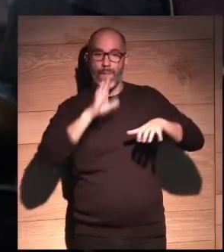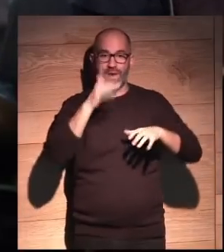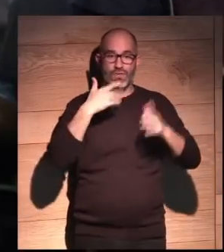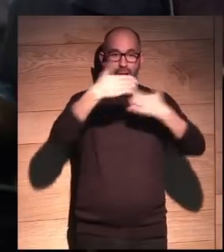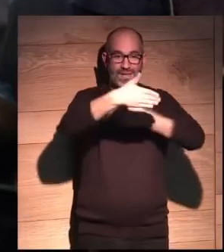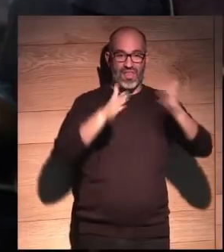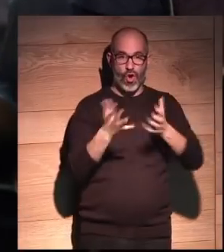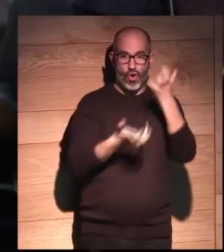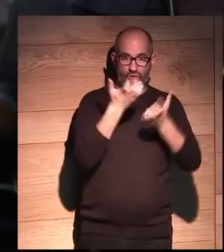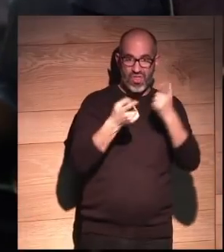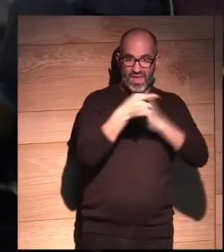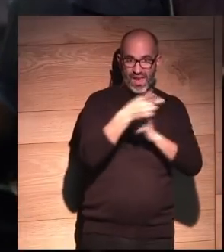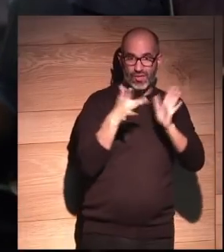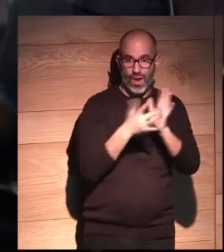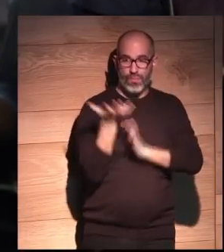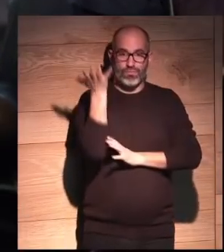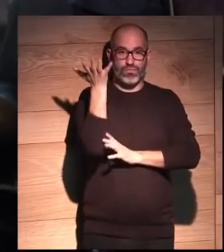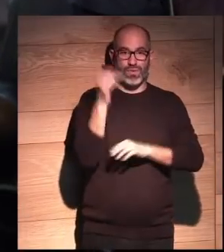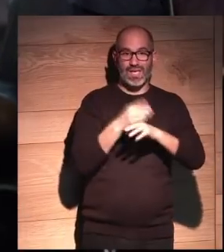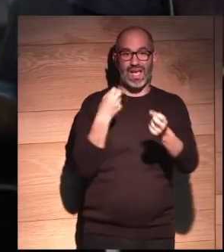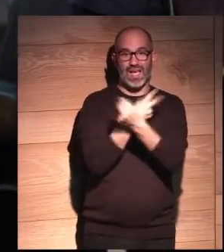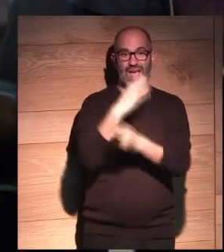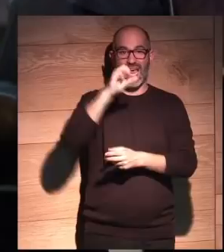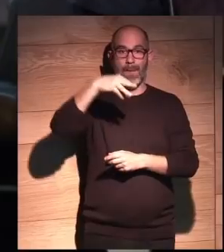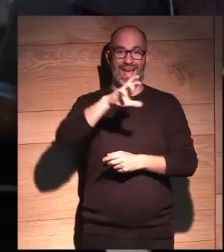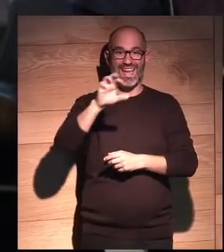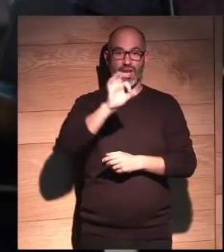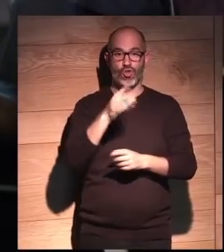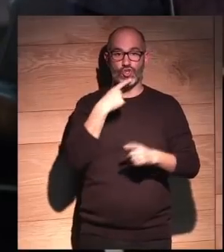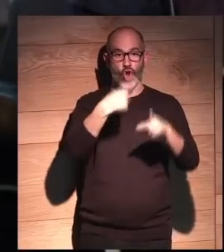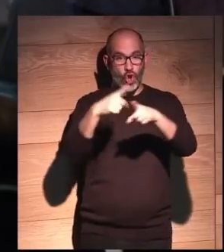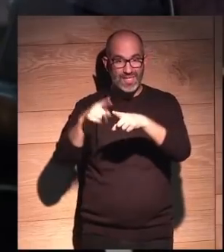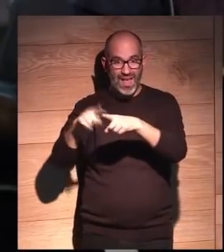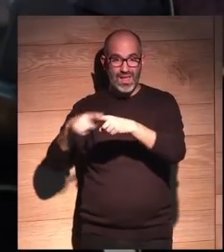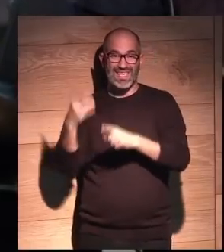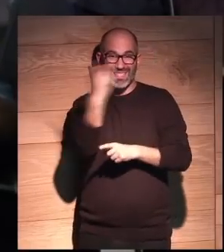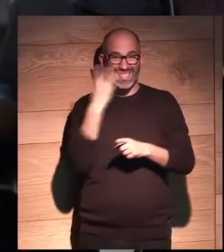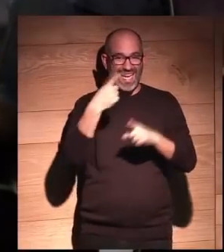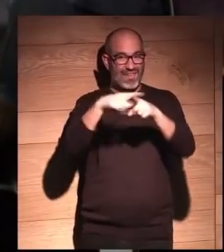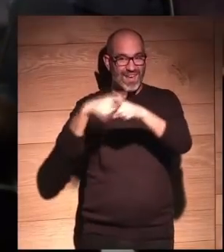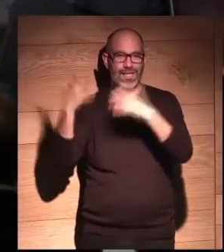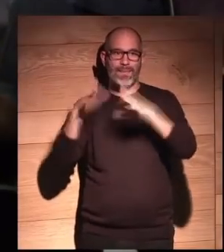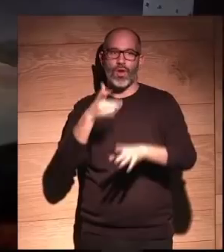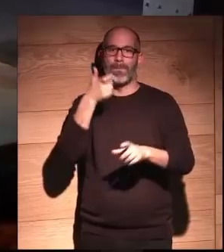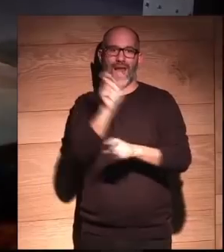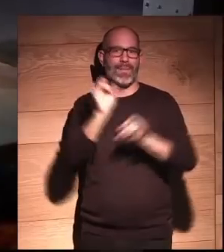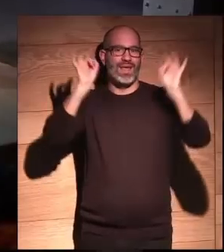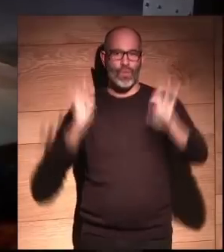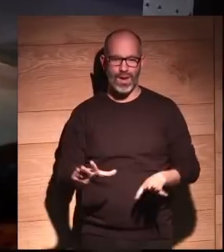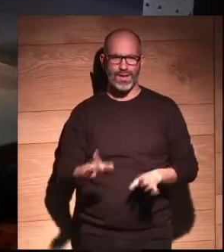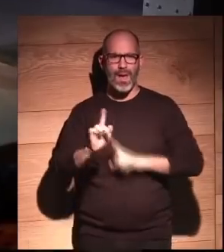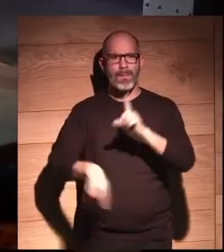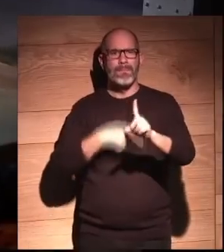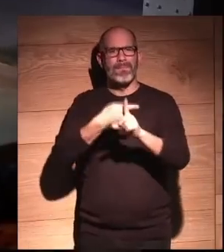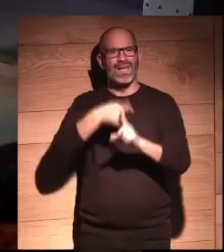de la habitación con el jamón y las gambas. Son cosas distintas, las tres la misma palabra. Qué bueno, me he quedado flipado.